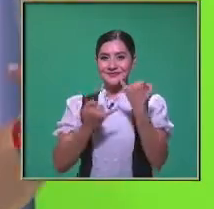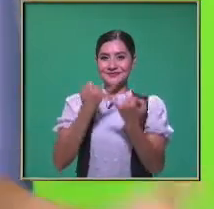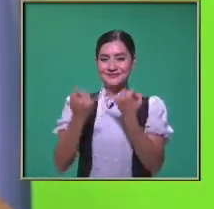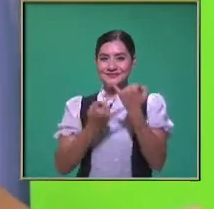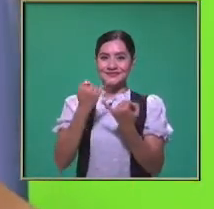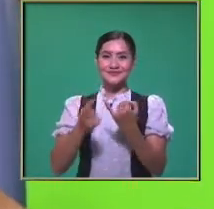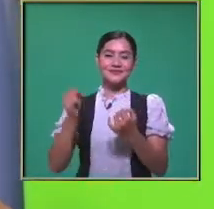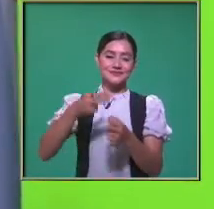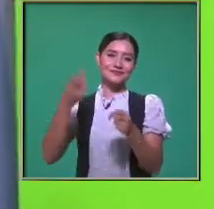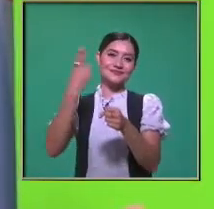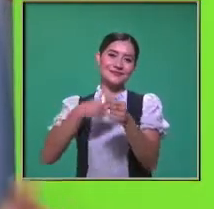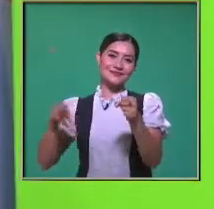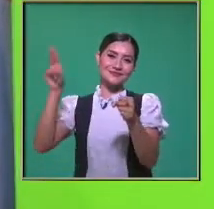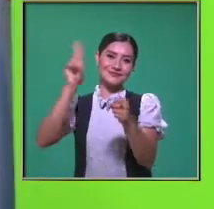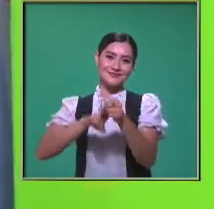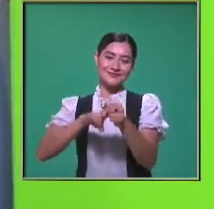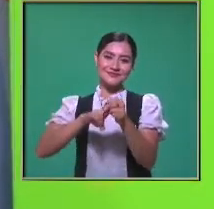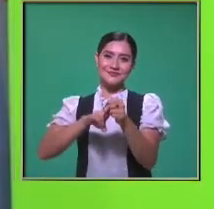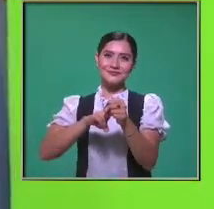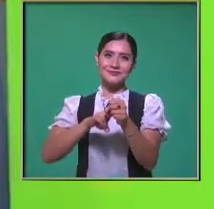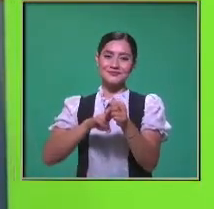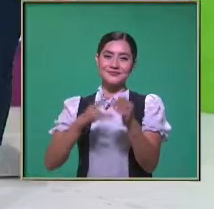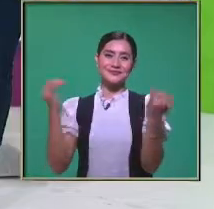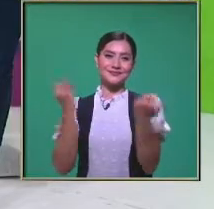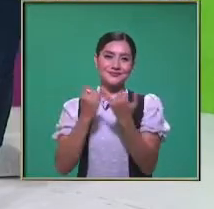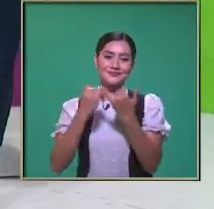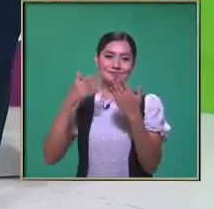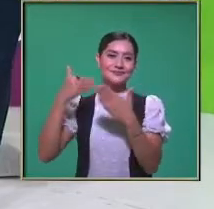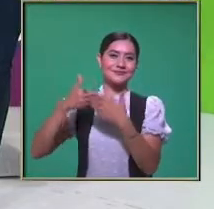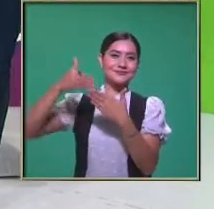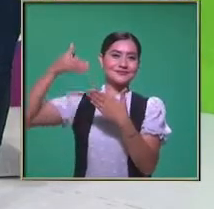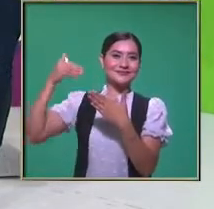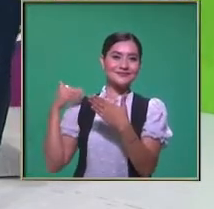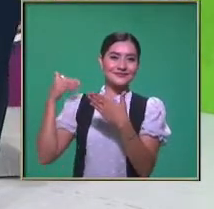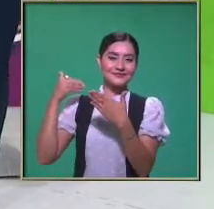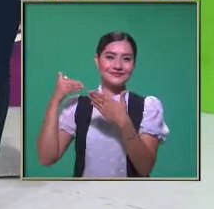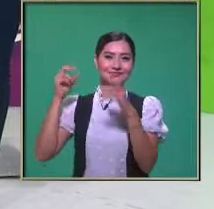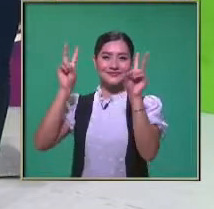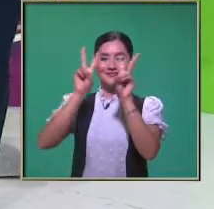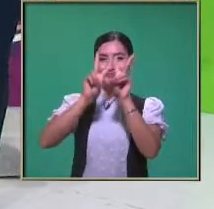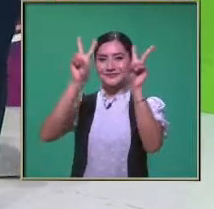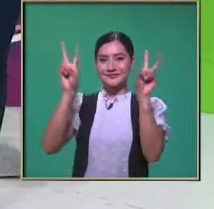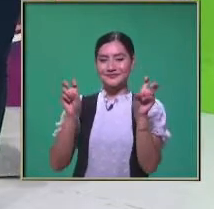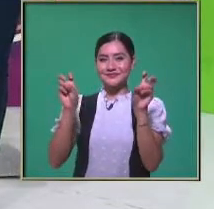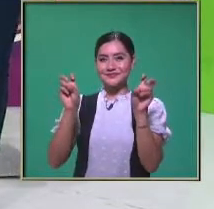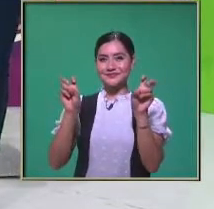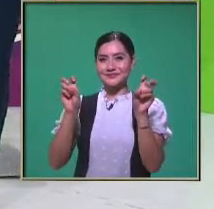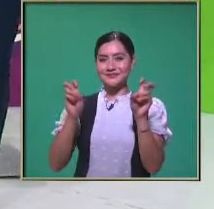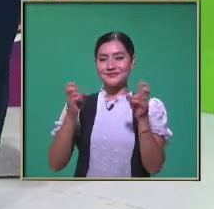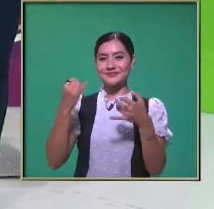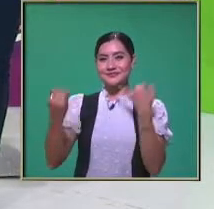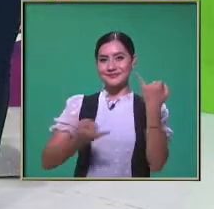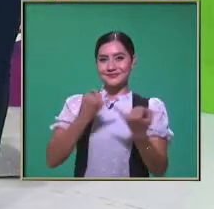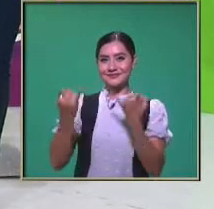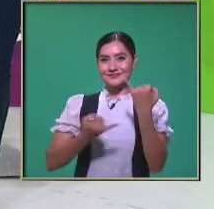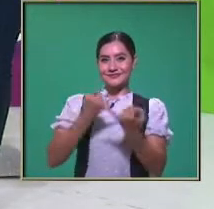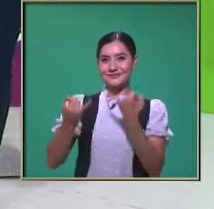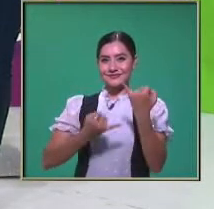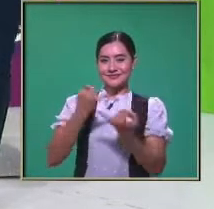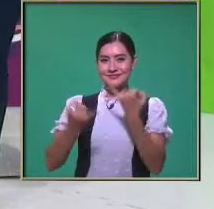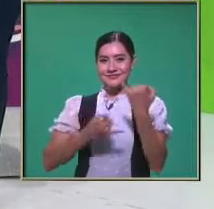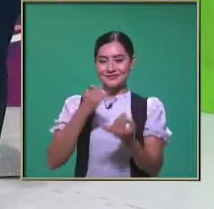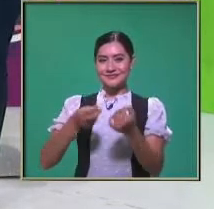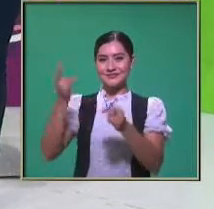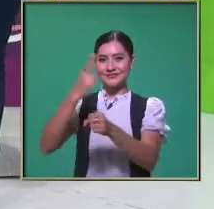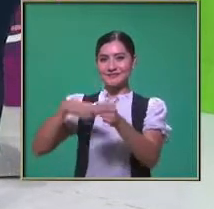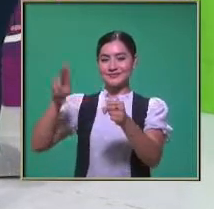la naturaleza, como ya veíamos un poquito ahorita adelantado, el tema del día de hoy es jugamos con la naturaleza